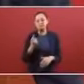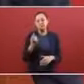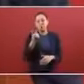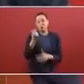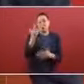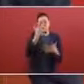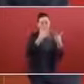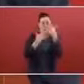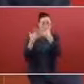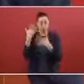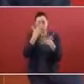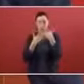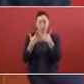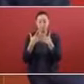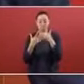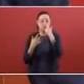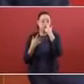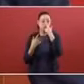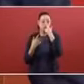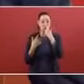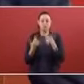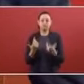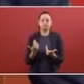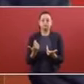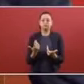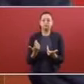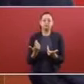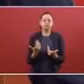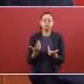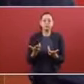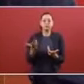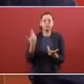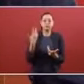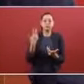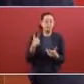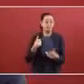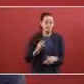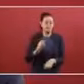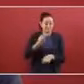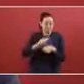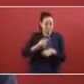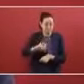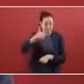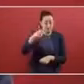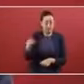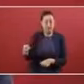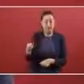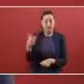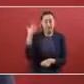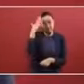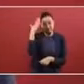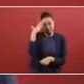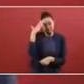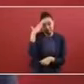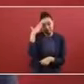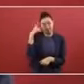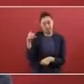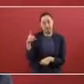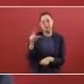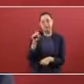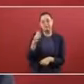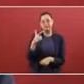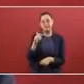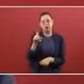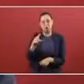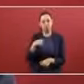Nosotros desde el primer momento en que surgió el asunto de la secretaria de Gobernación, la ministra Olga Sánchez Cordero, en lo personal su servidora